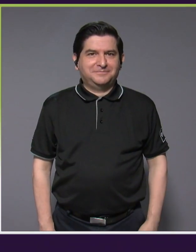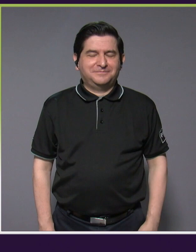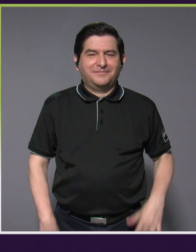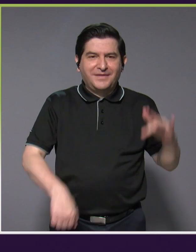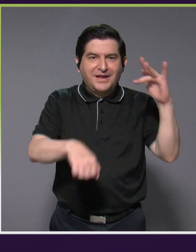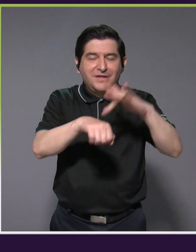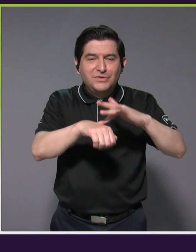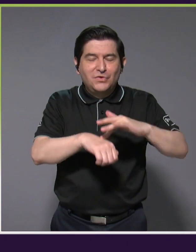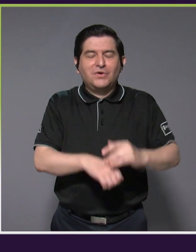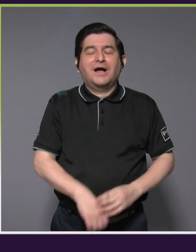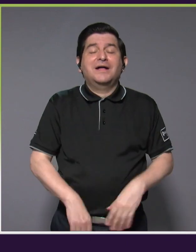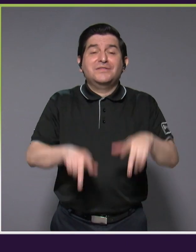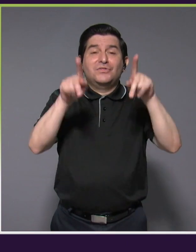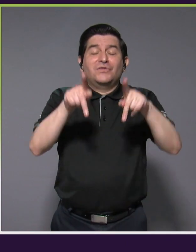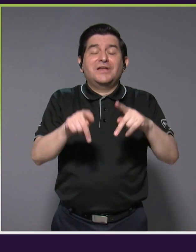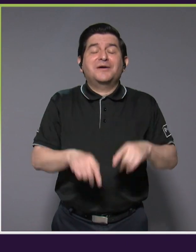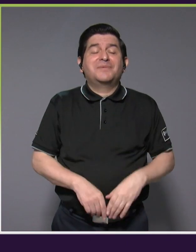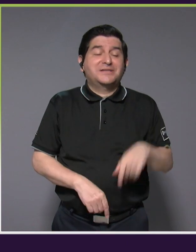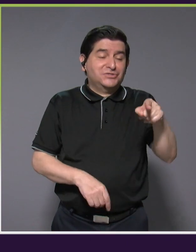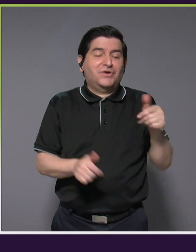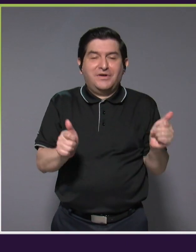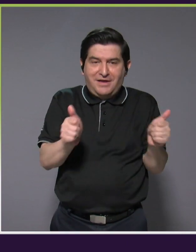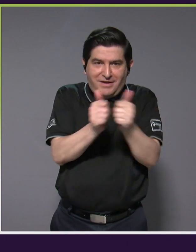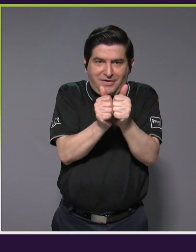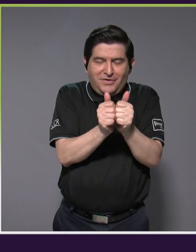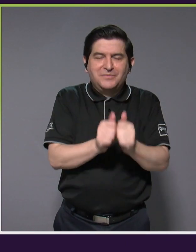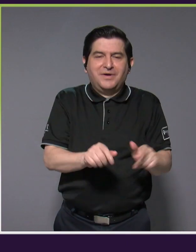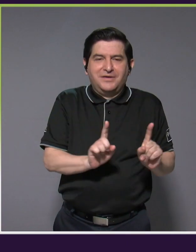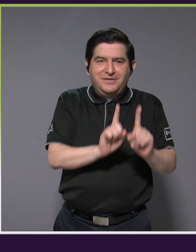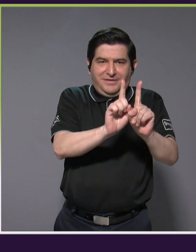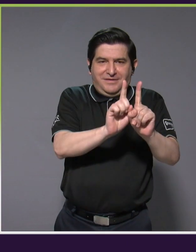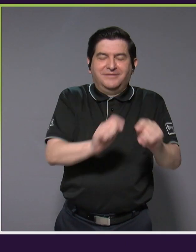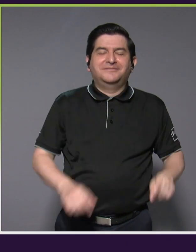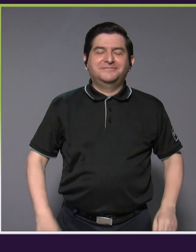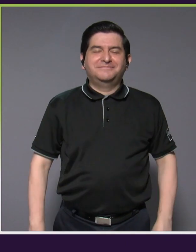Tocando la cabeza a la persona que tiene la par. Tocando la... Ahí está, Juan Pelón.